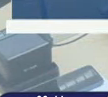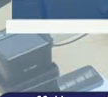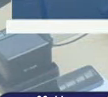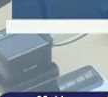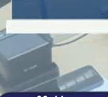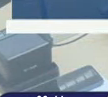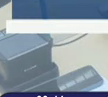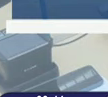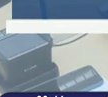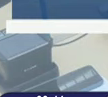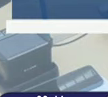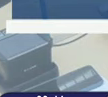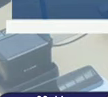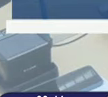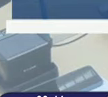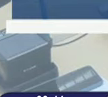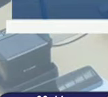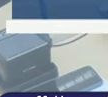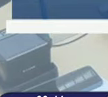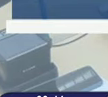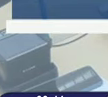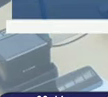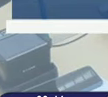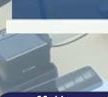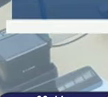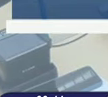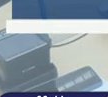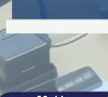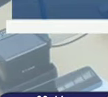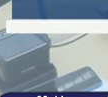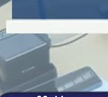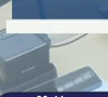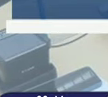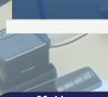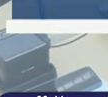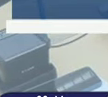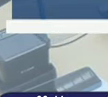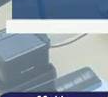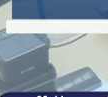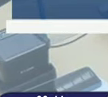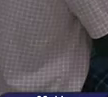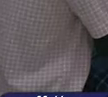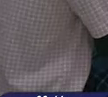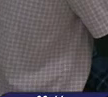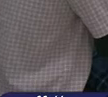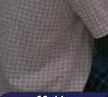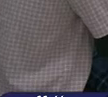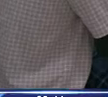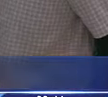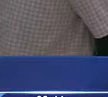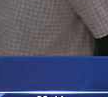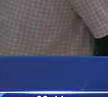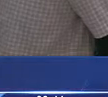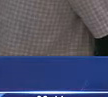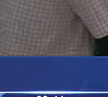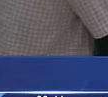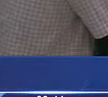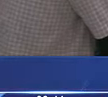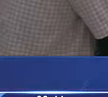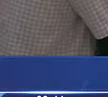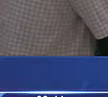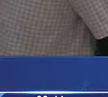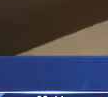o crédito. Y finalmente, tiene que asistir a la agencia seleccionada para retirar su duplicado de cédula. Previamente se realizará la validación